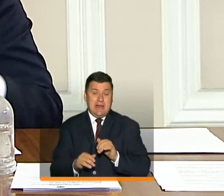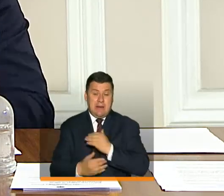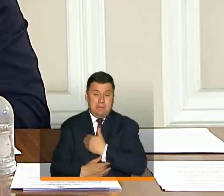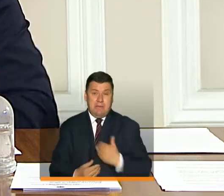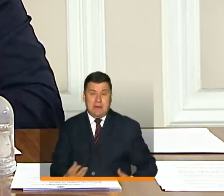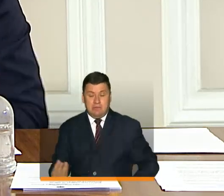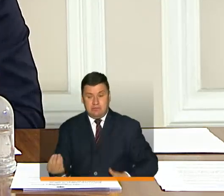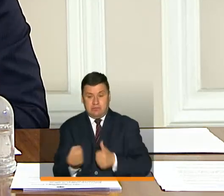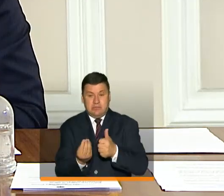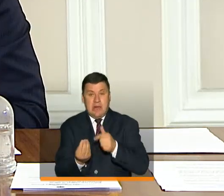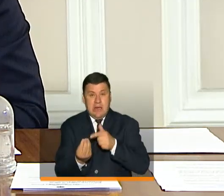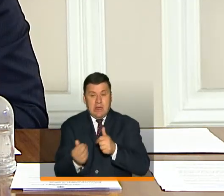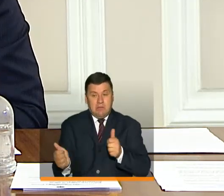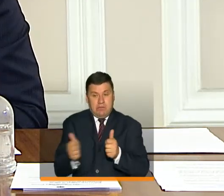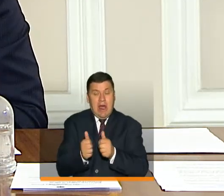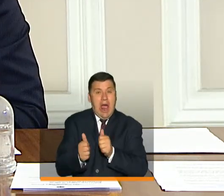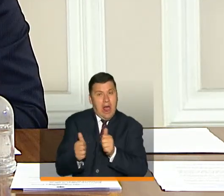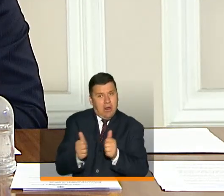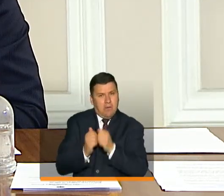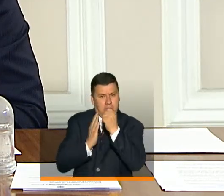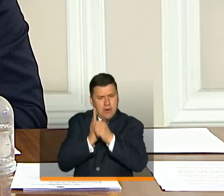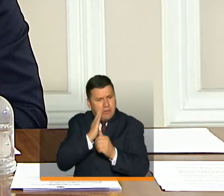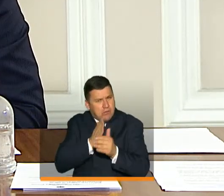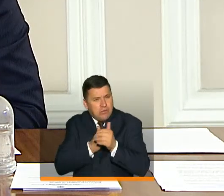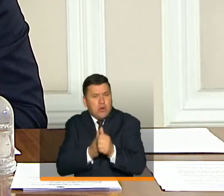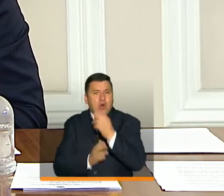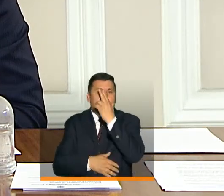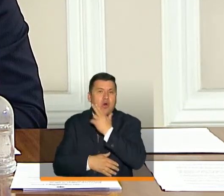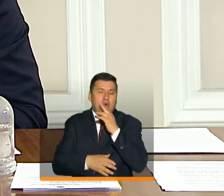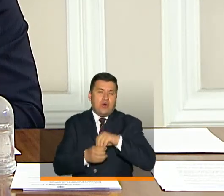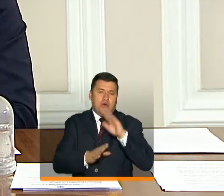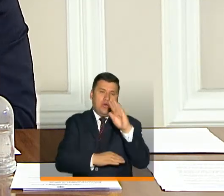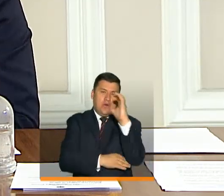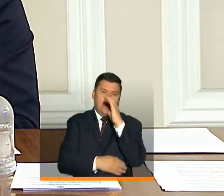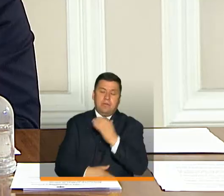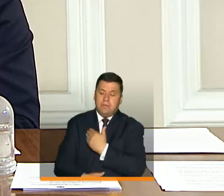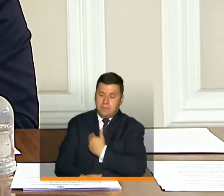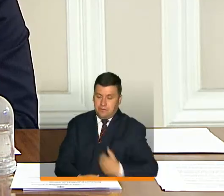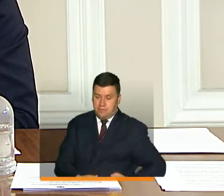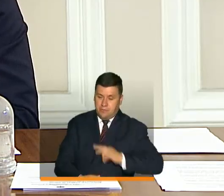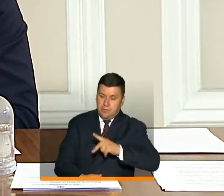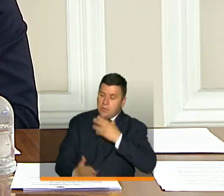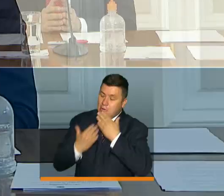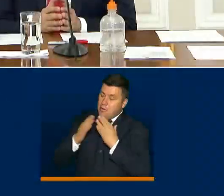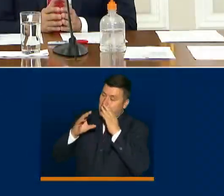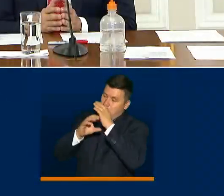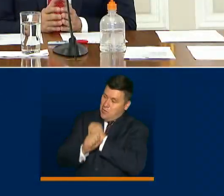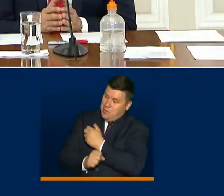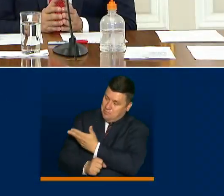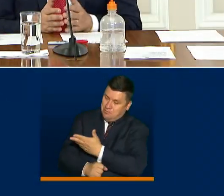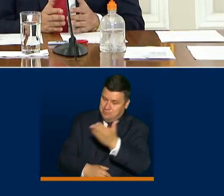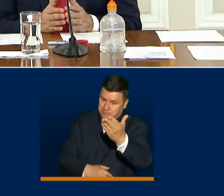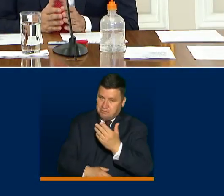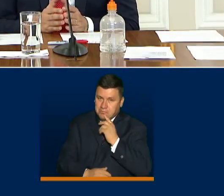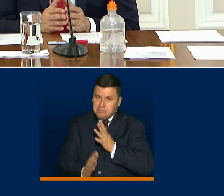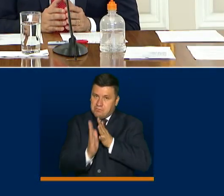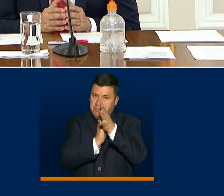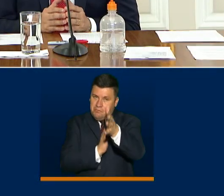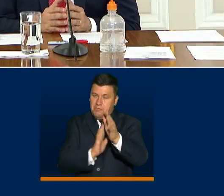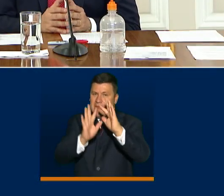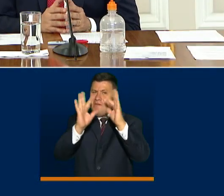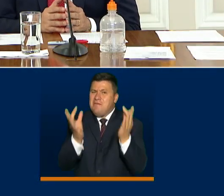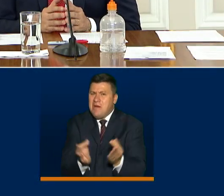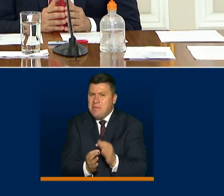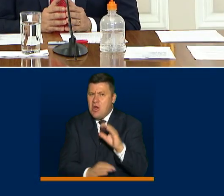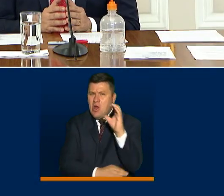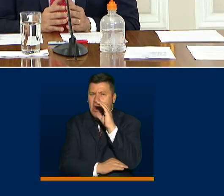de esta comisión de seguimiento a este programa de compromiso con Colombia. Vicepresidenta, muy buenas noches. Me gustaría que usted le hable a las